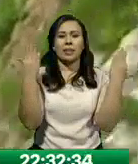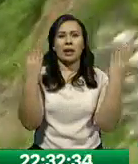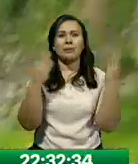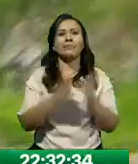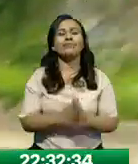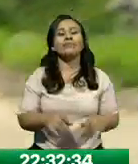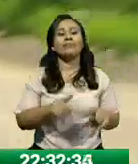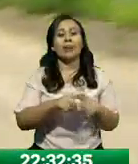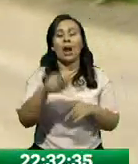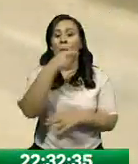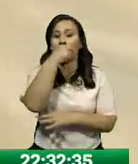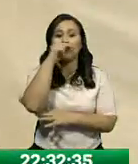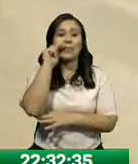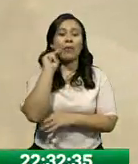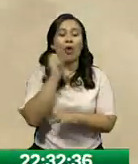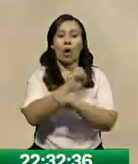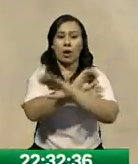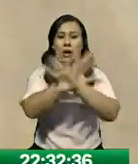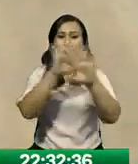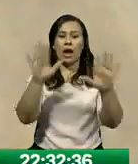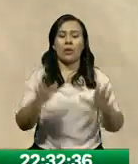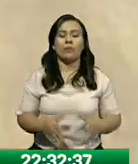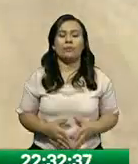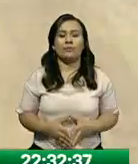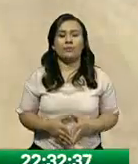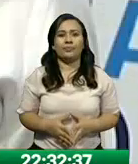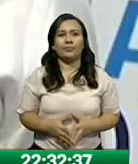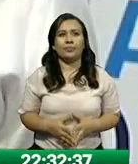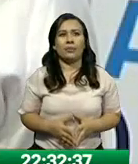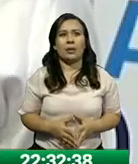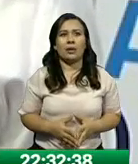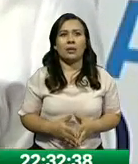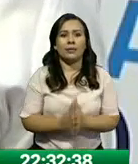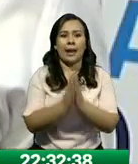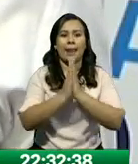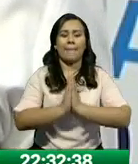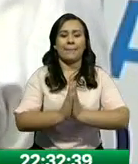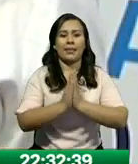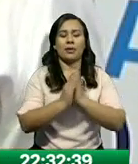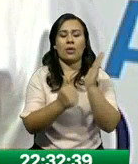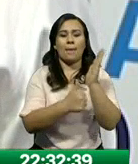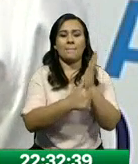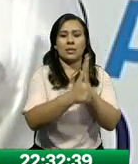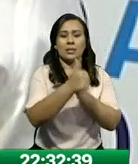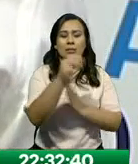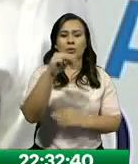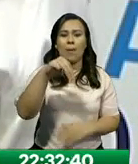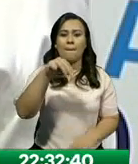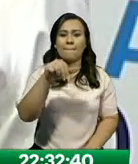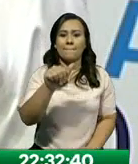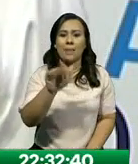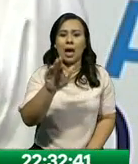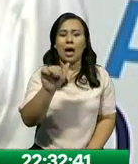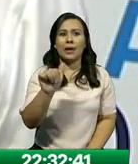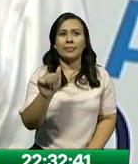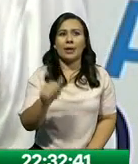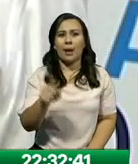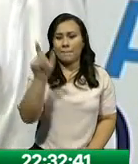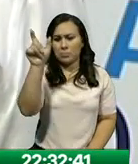embargo, Nebot fue claro en su ofrecimiento. Le he pedido al señor ministro Mata, que me